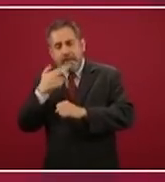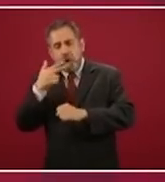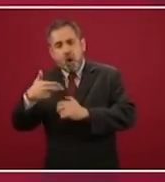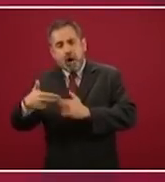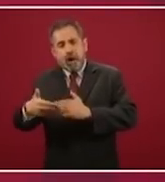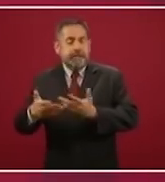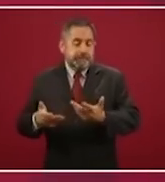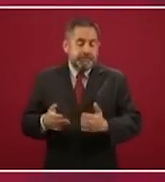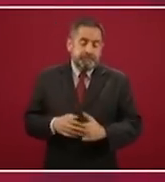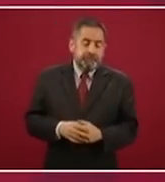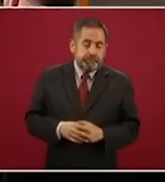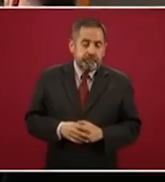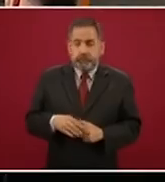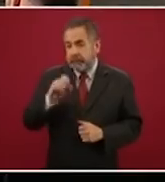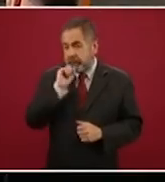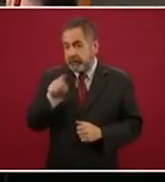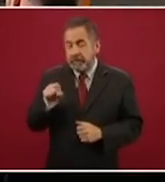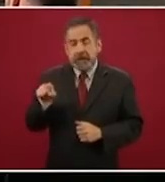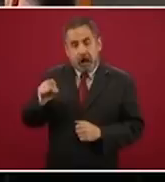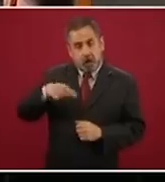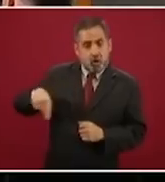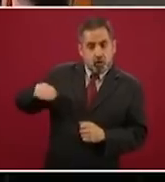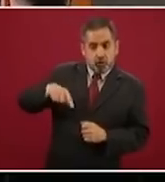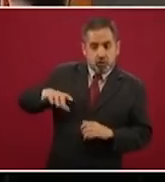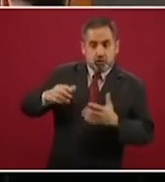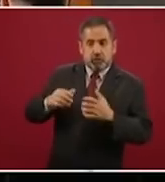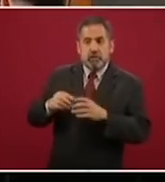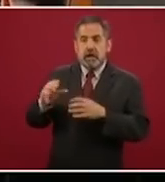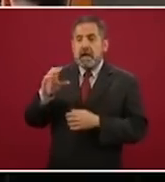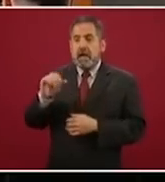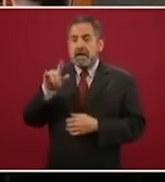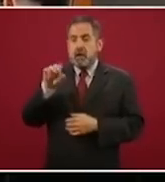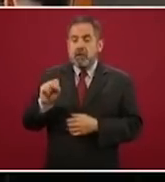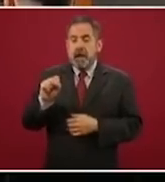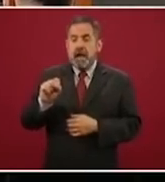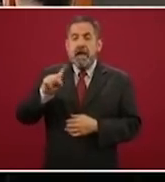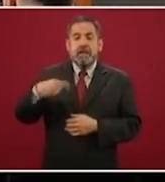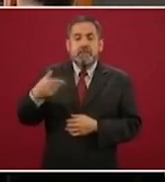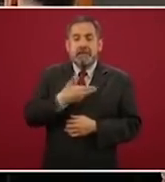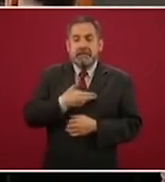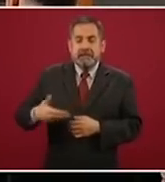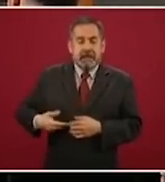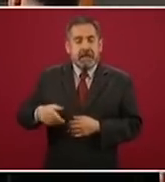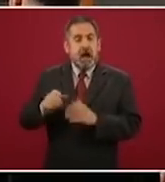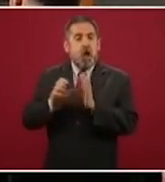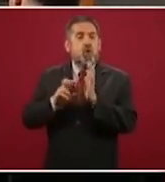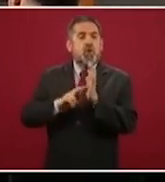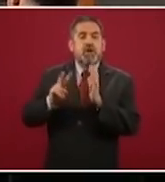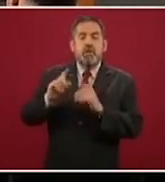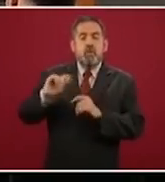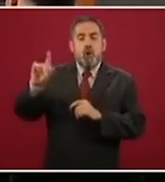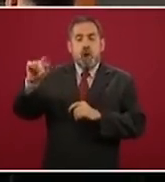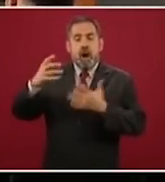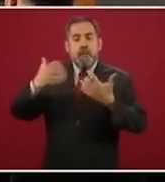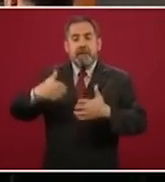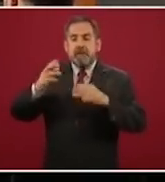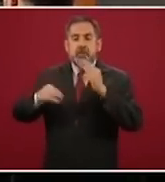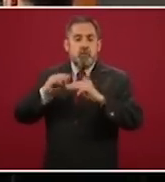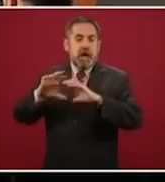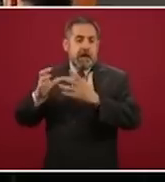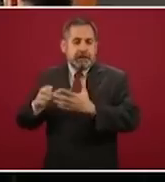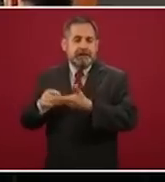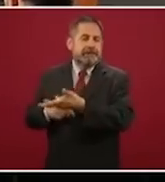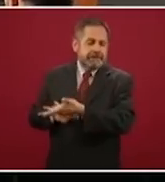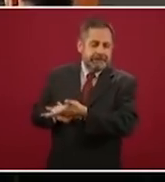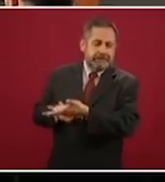También a todos ellos, a Claudia Jañez, presidenta del Consejo Ejecutivo de Empresas Globales. A todos